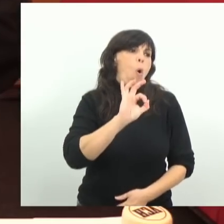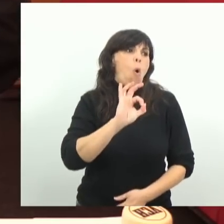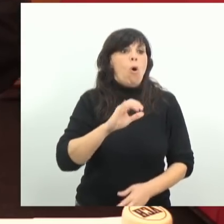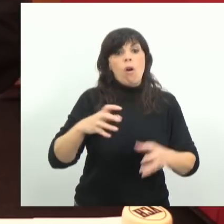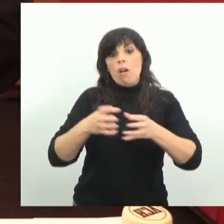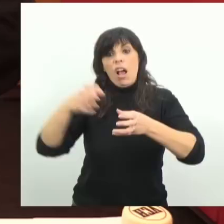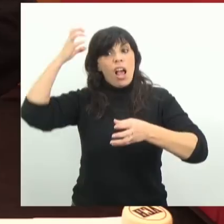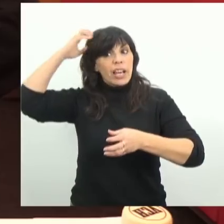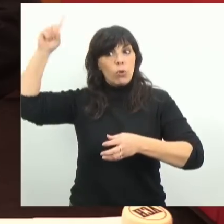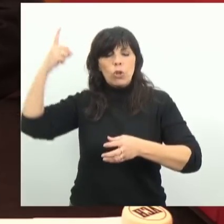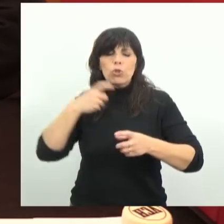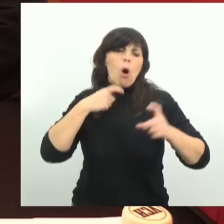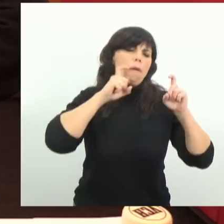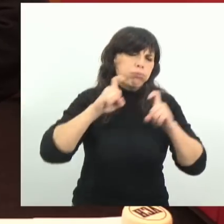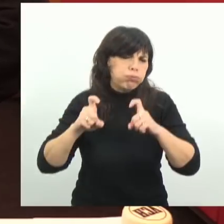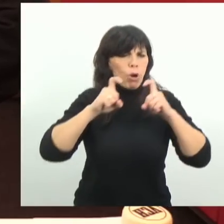Dios,